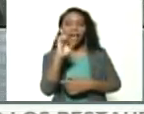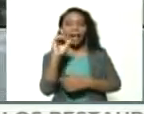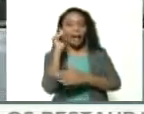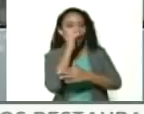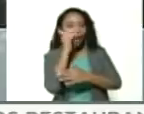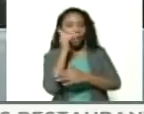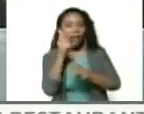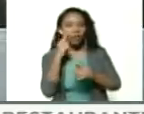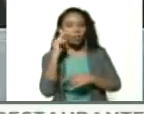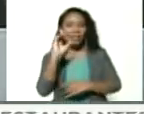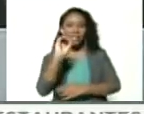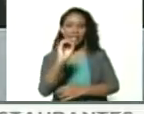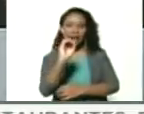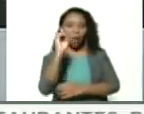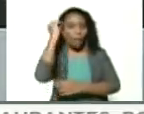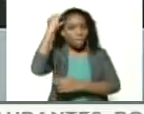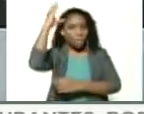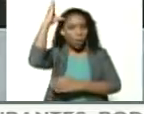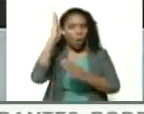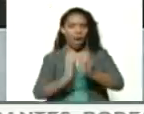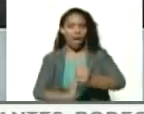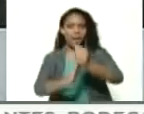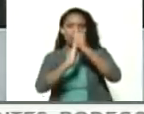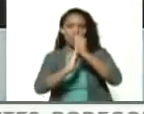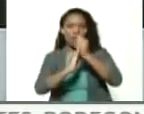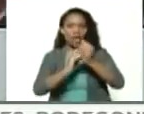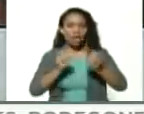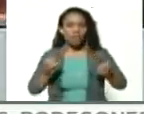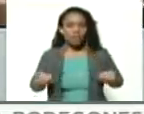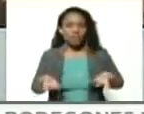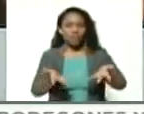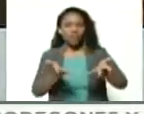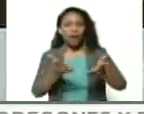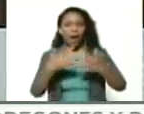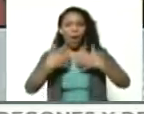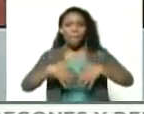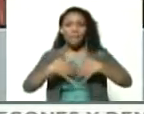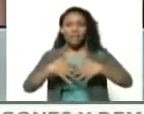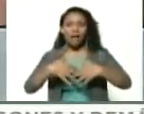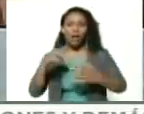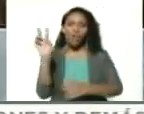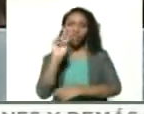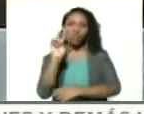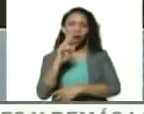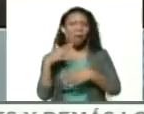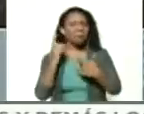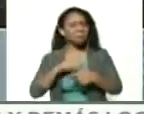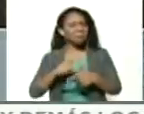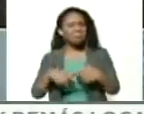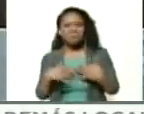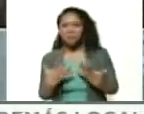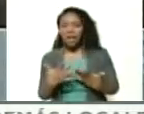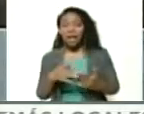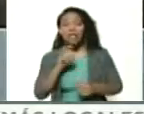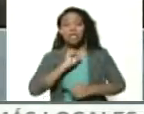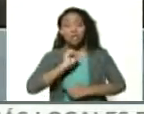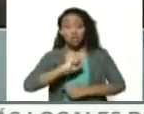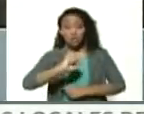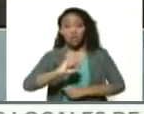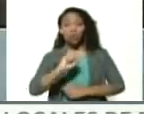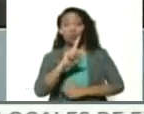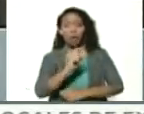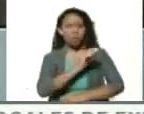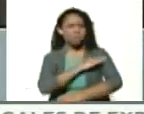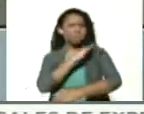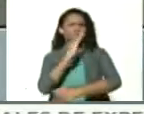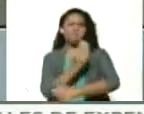Cero capacidad de liderazgo y de influencia en los empresarios venezolanos. Para entonces sí era una muy